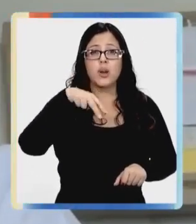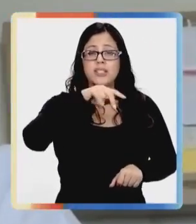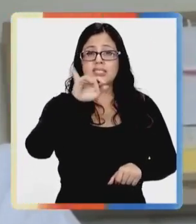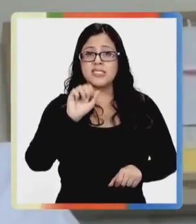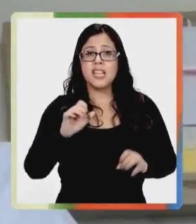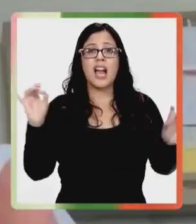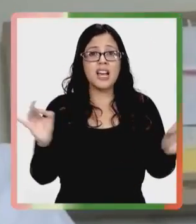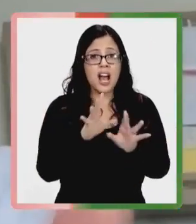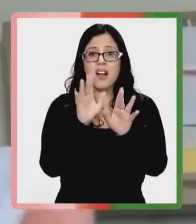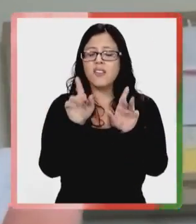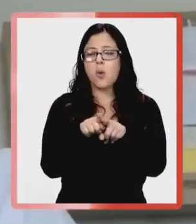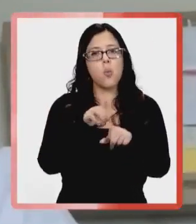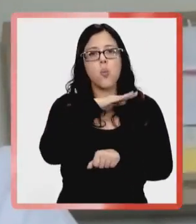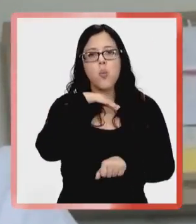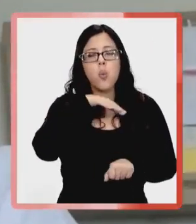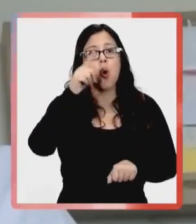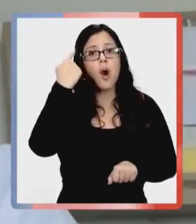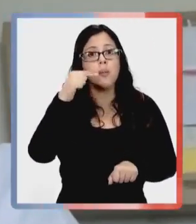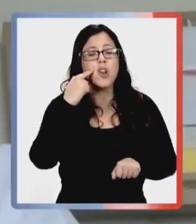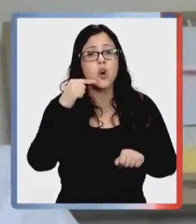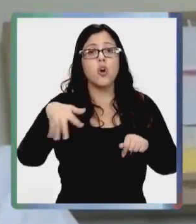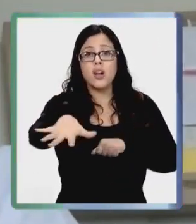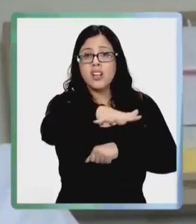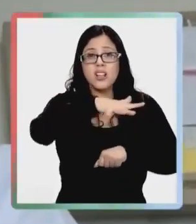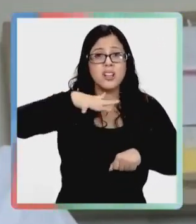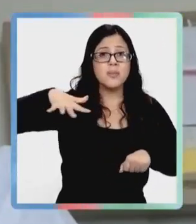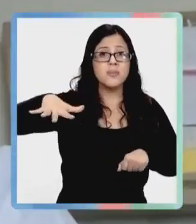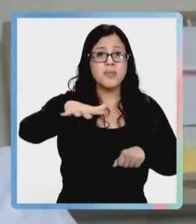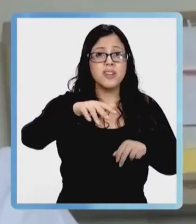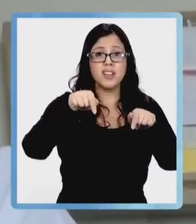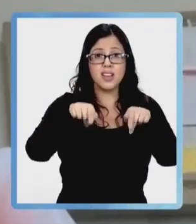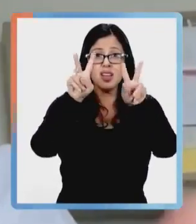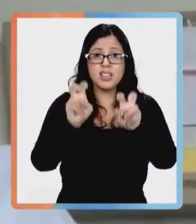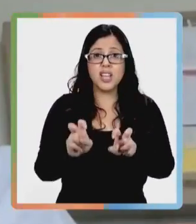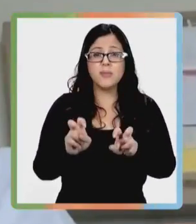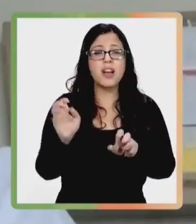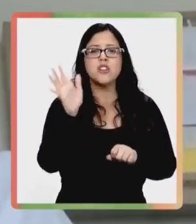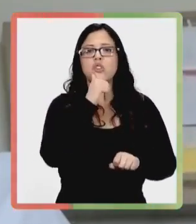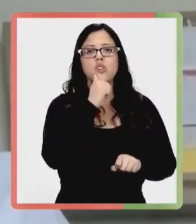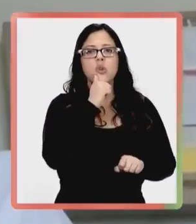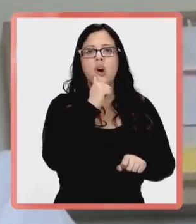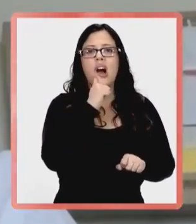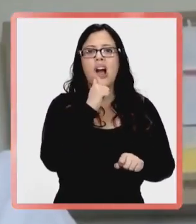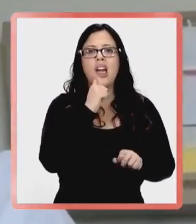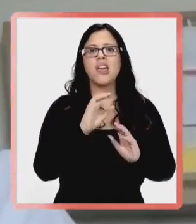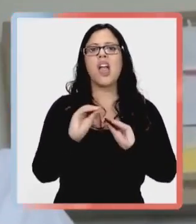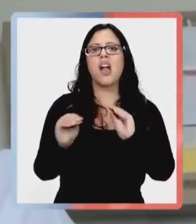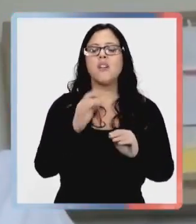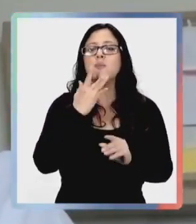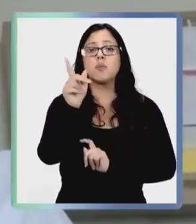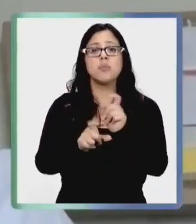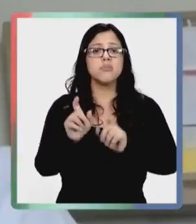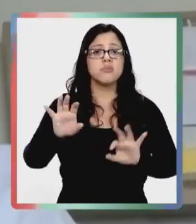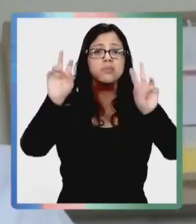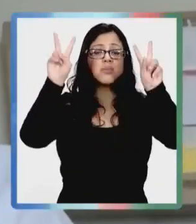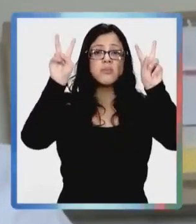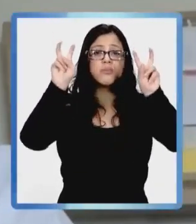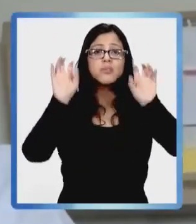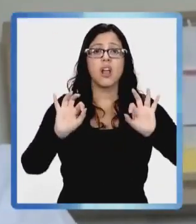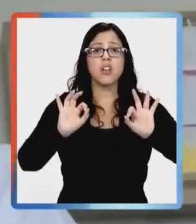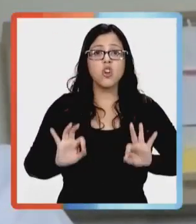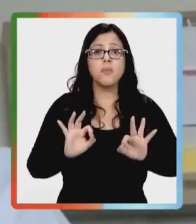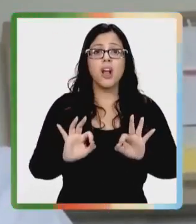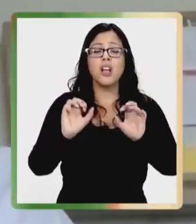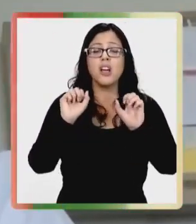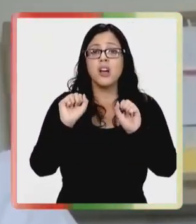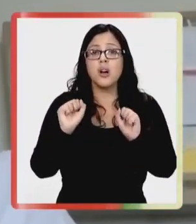cierto?, lo usamos igual, pero en el ambiente ambulatorio no tiene gran indicación porque en sujetos normales